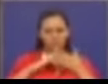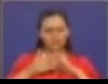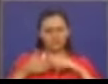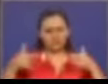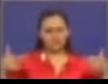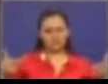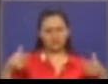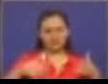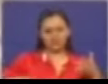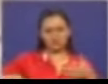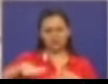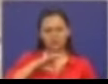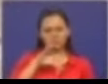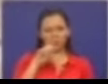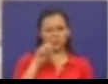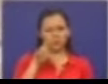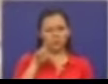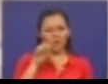hasta el Curaca de